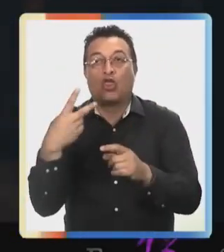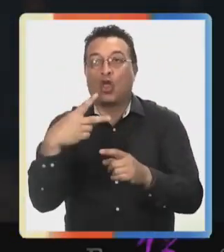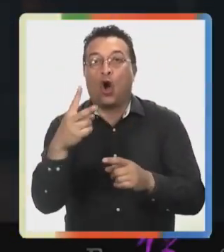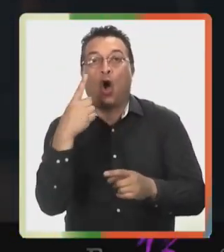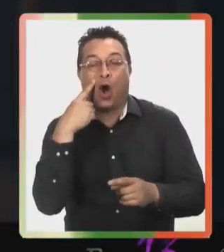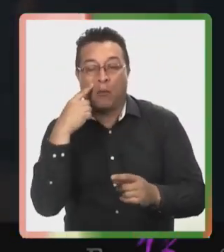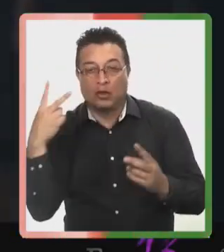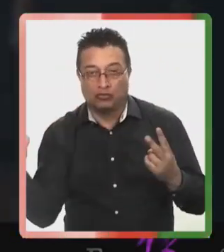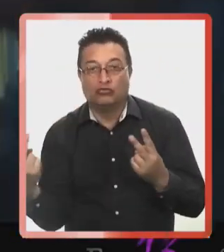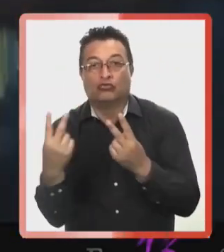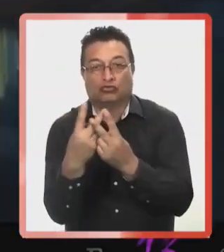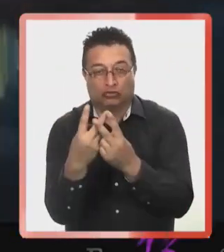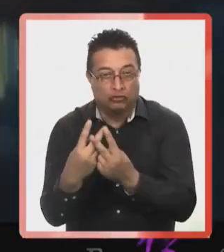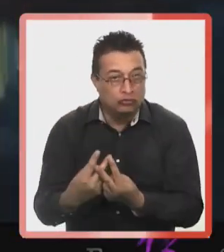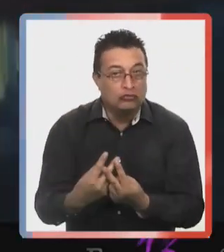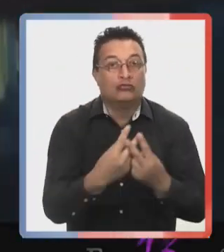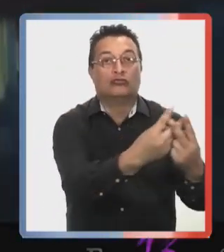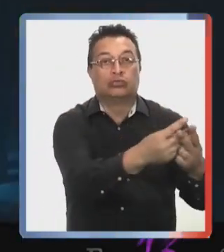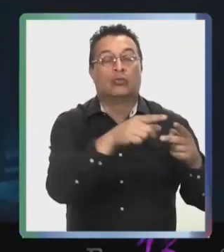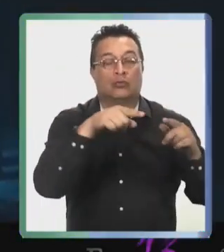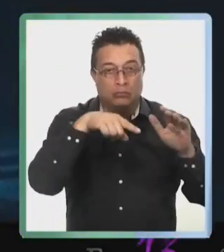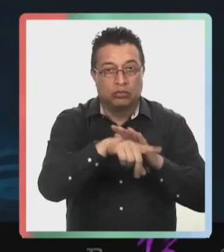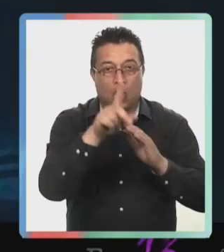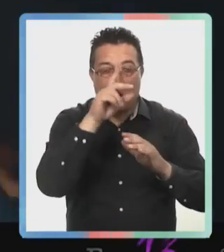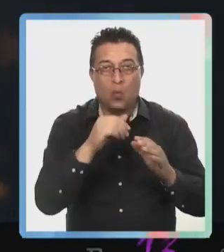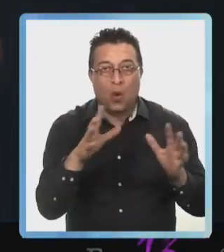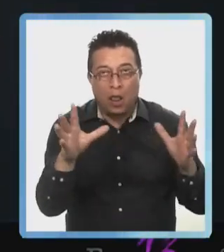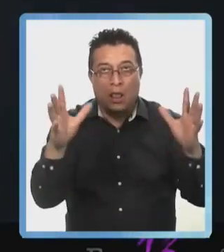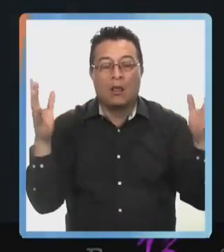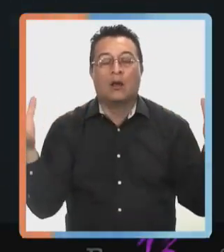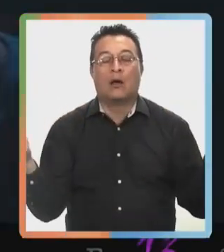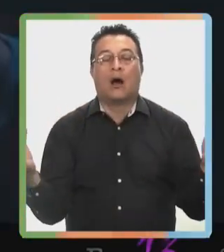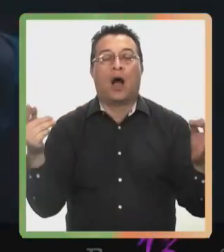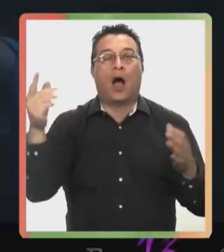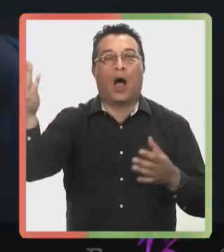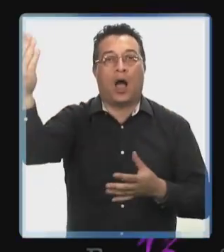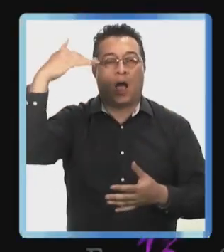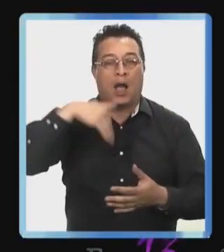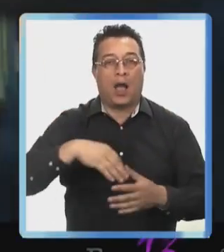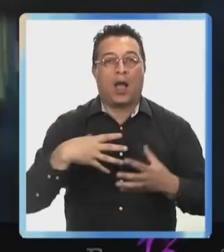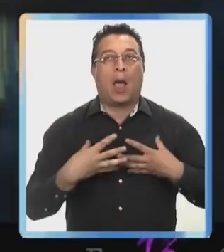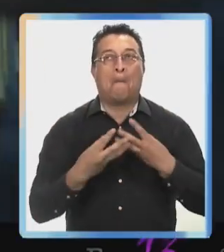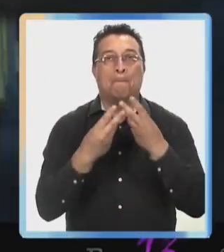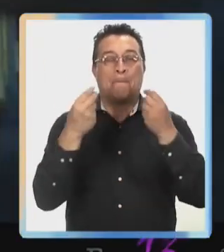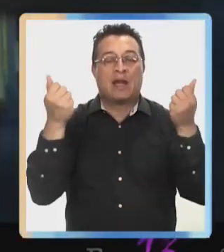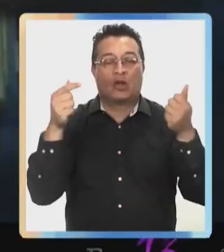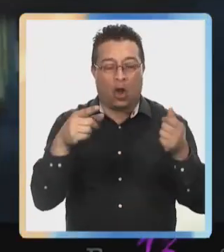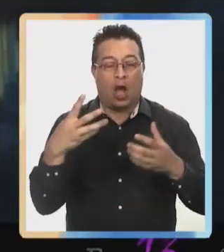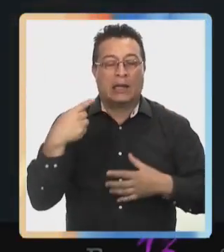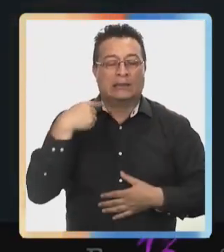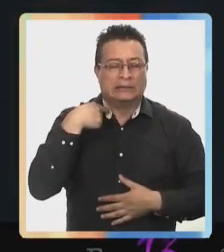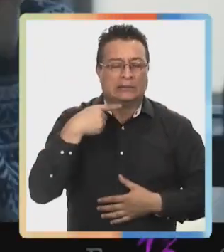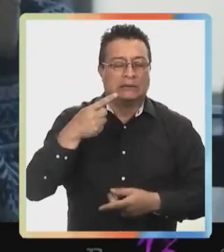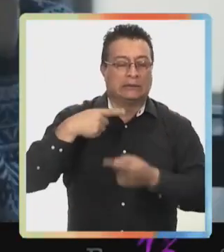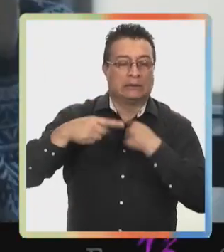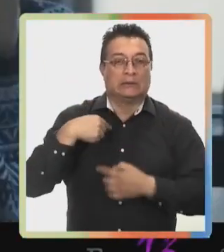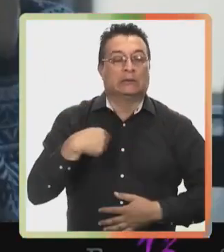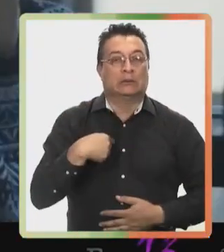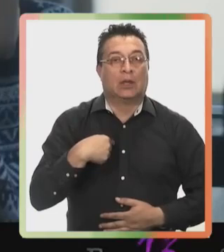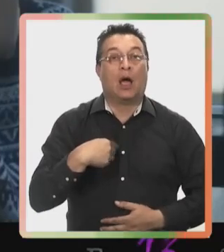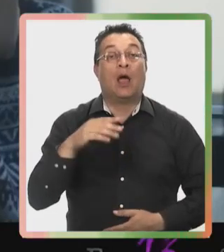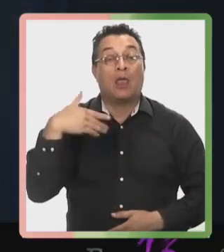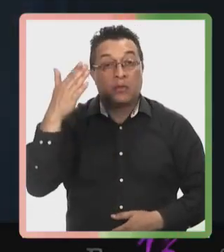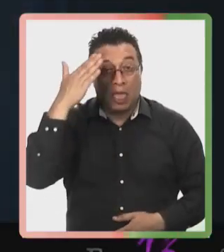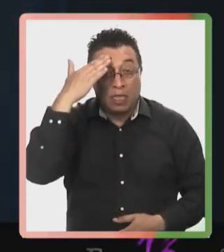muchachos del instituto realizan una sesión espiritista, lo que parece afectar a Laura de manera perturbadora. Al pasar los